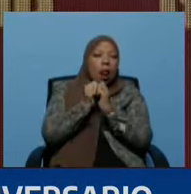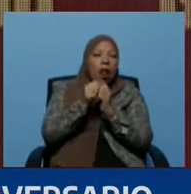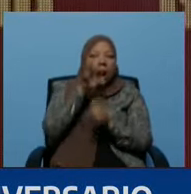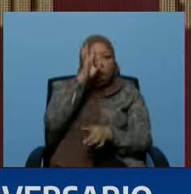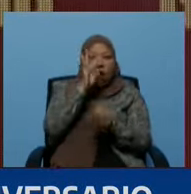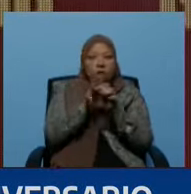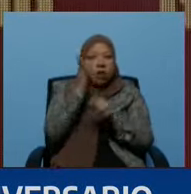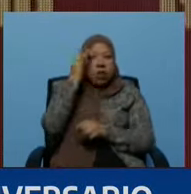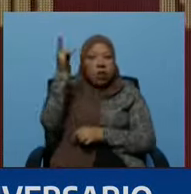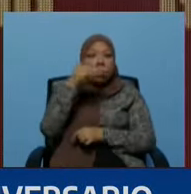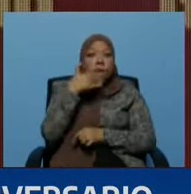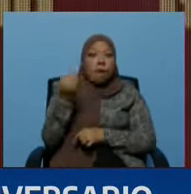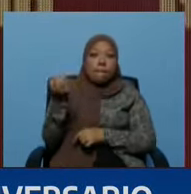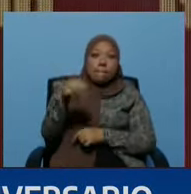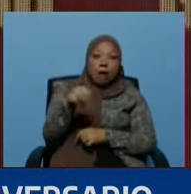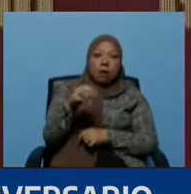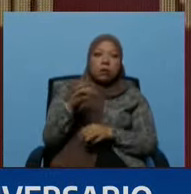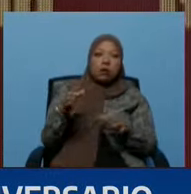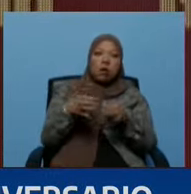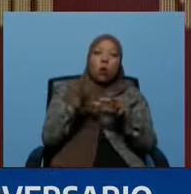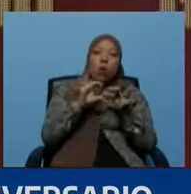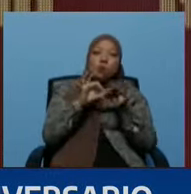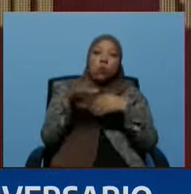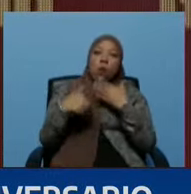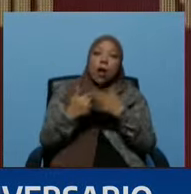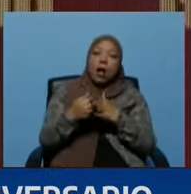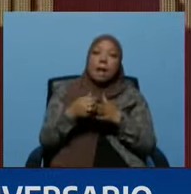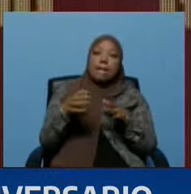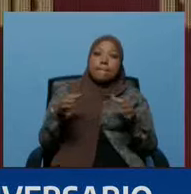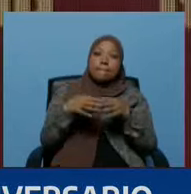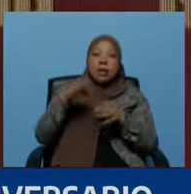David en cada unidad militar, en cada comando.